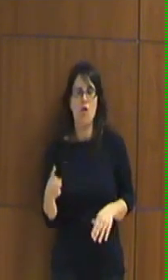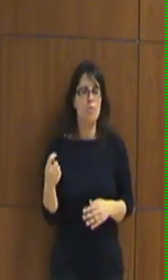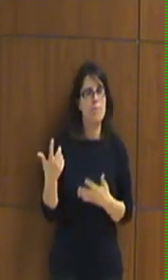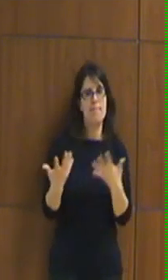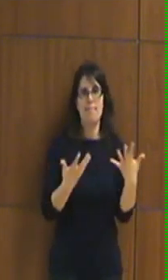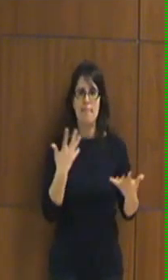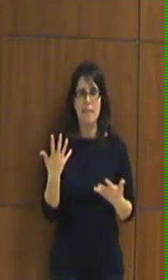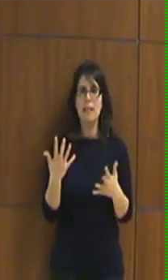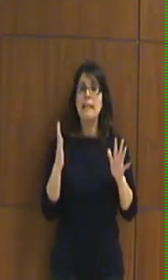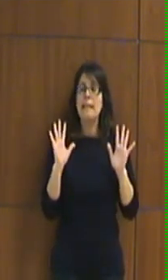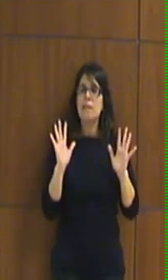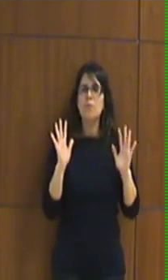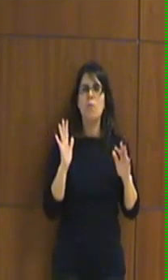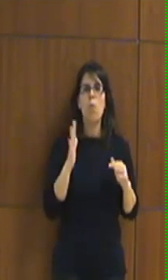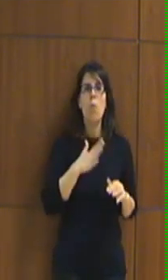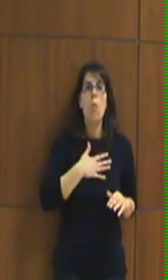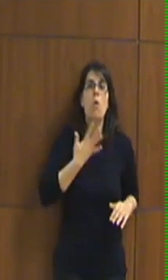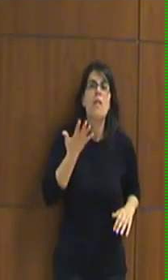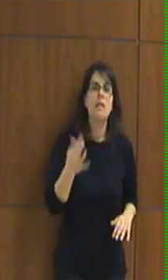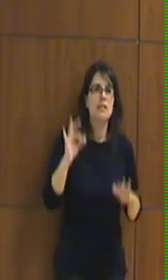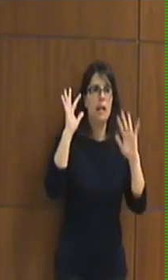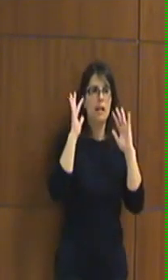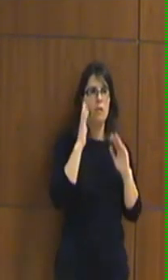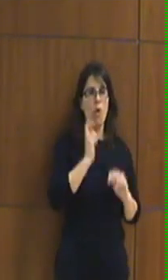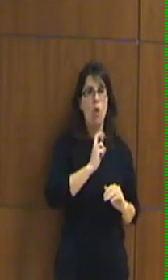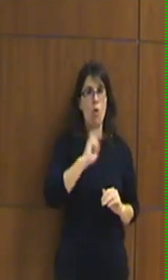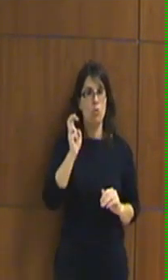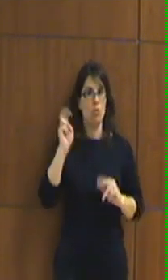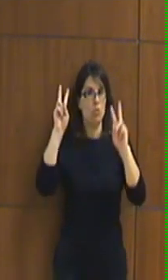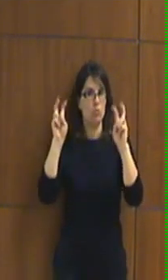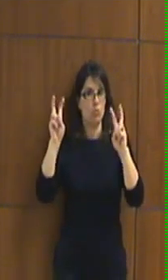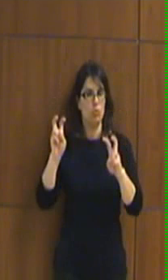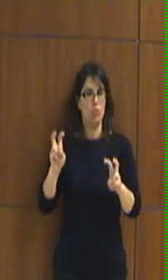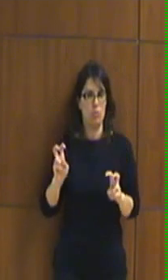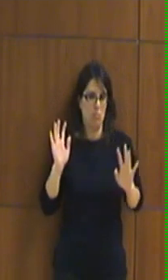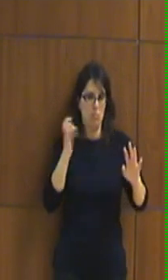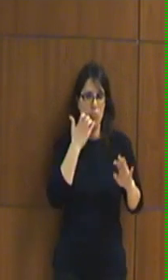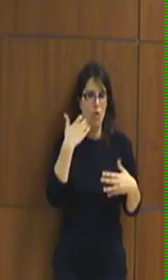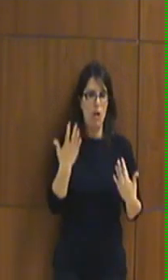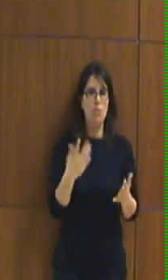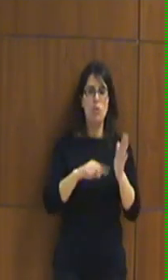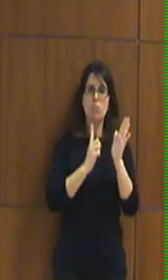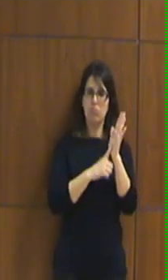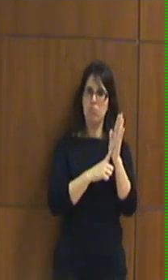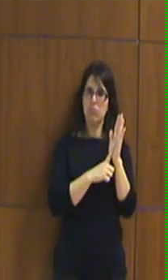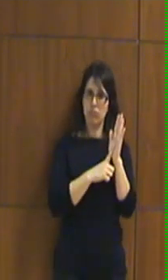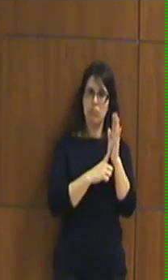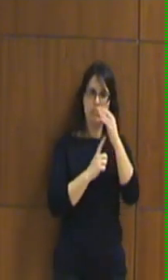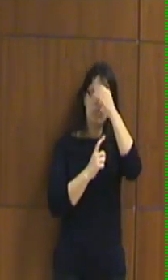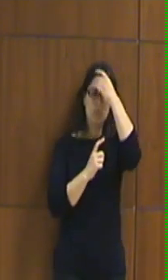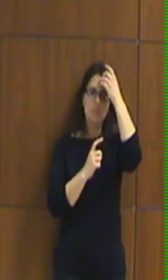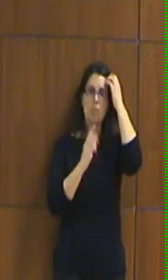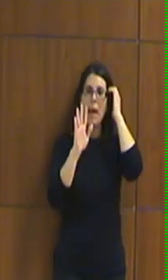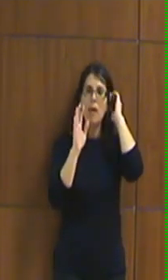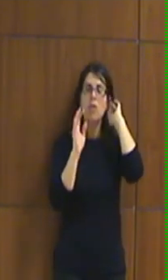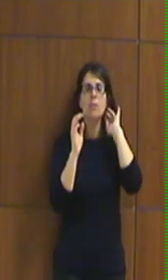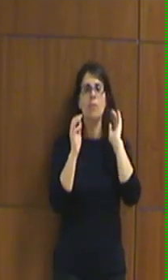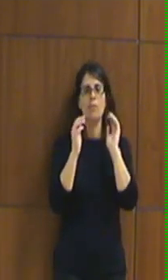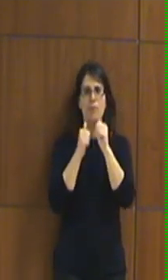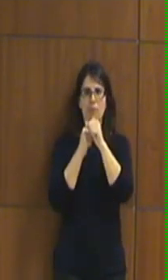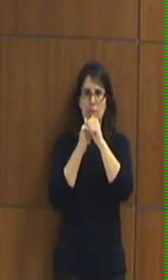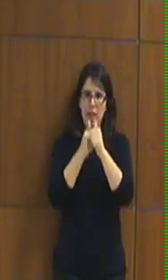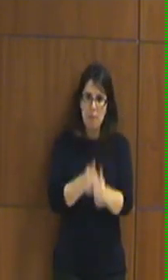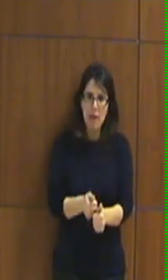pero puede ocurrir que pase como en otras actuaciones donde dices, bueno, hay una ley, pero el seguimiento y el ámbito